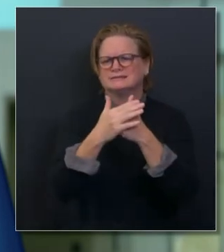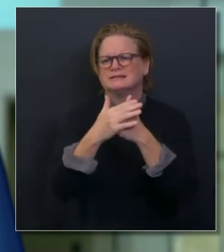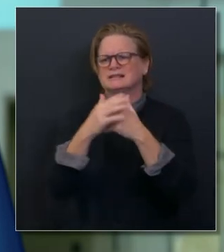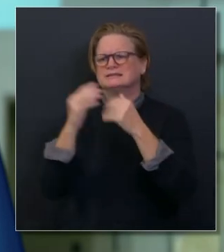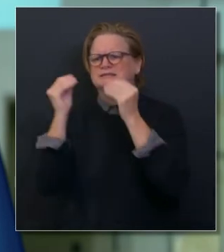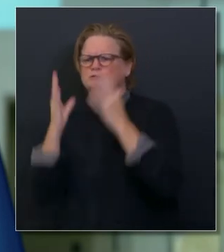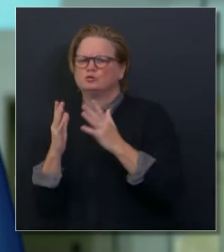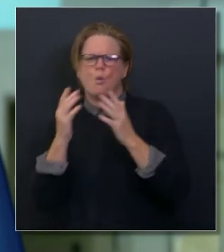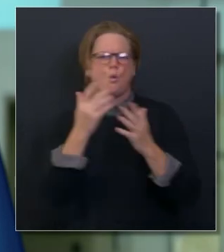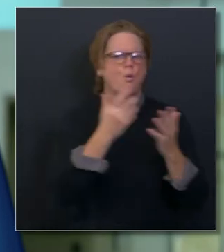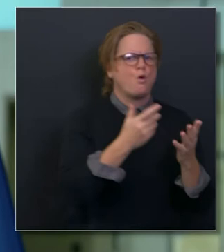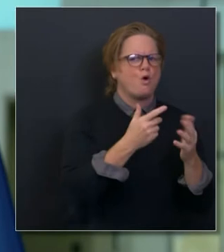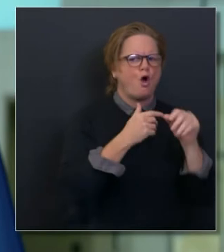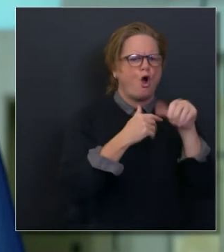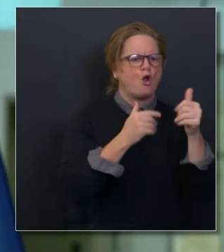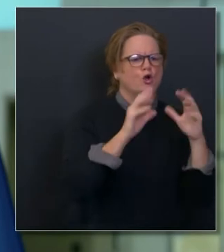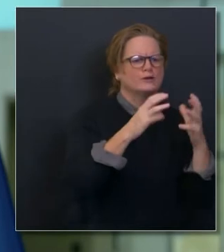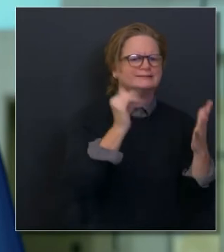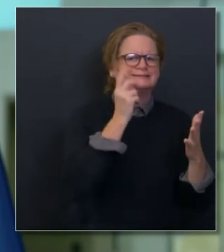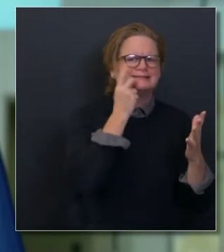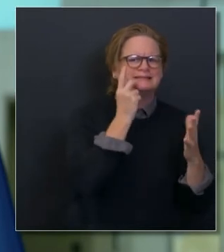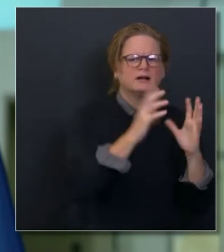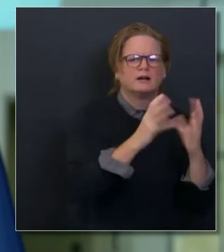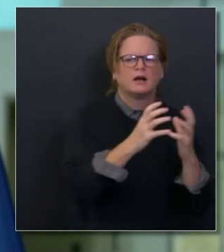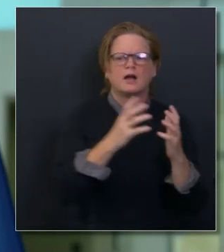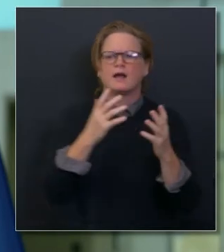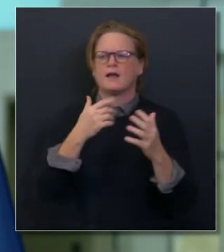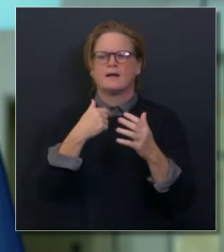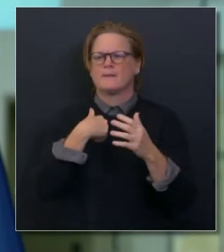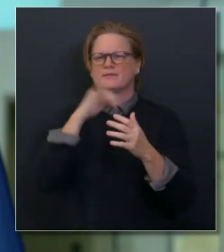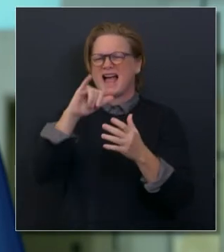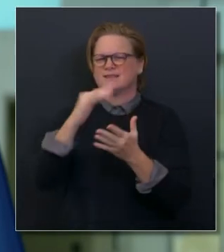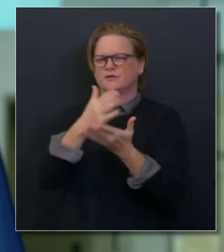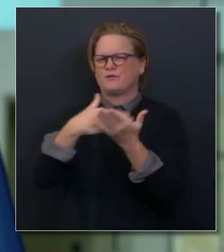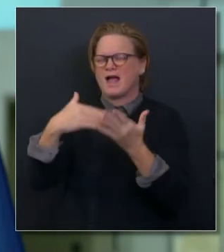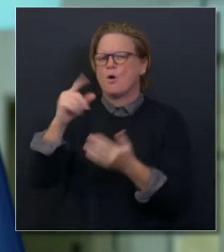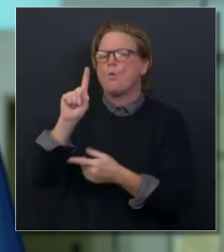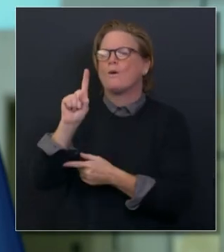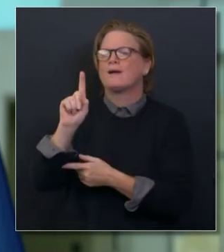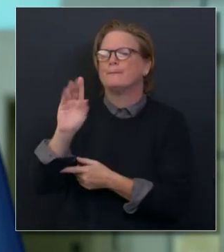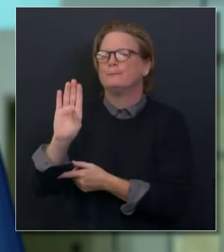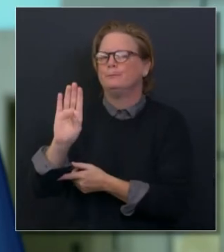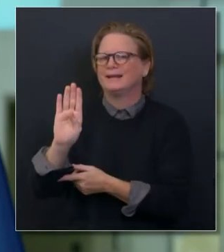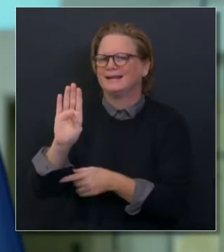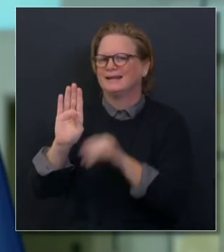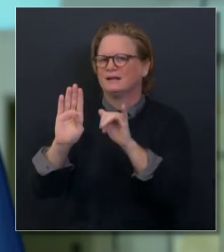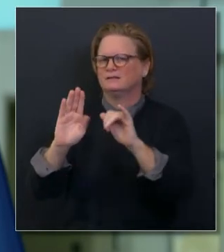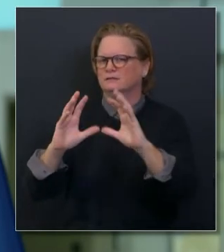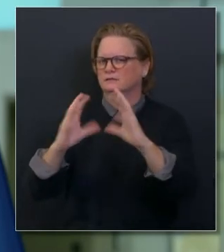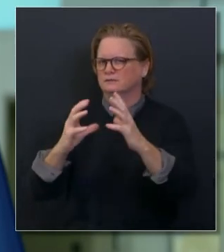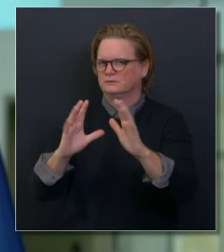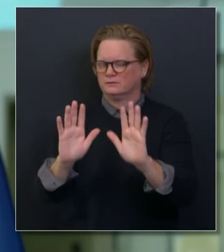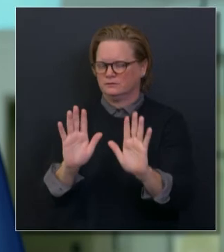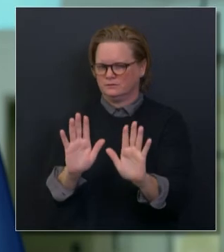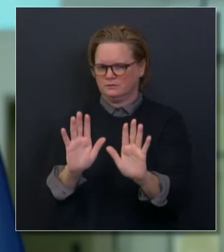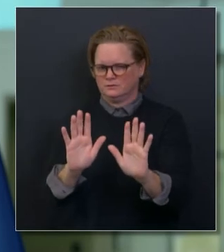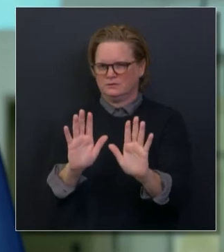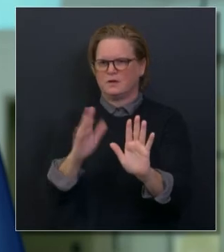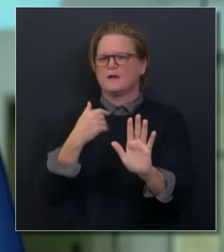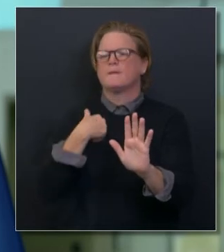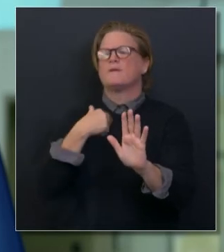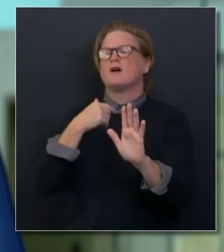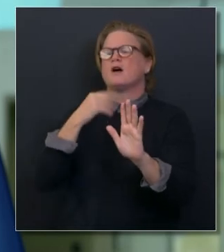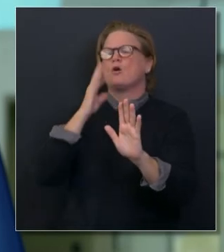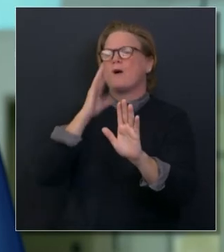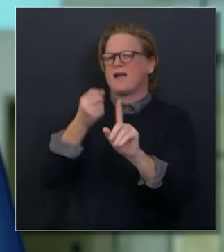es una conversación que se lleva a cabo actualmente esta semana, más detalladamente. Y quiero invitarlos de nuevo a